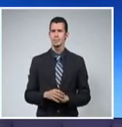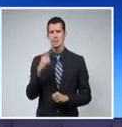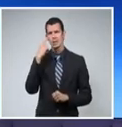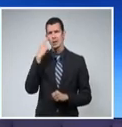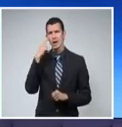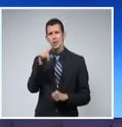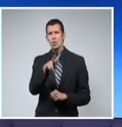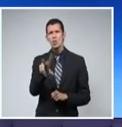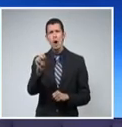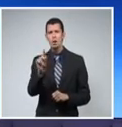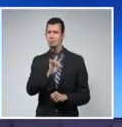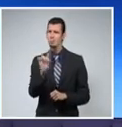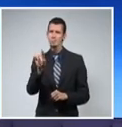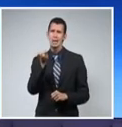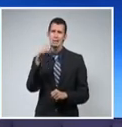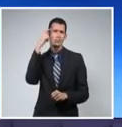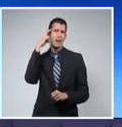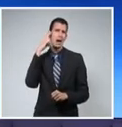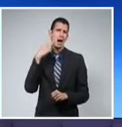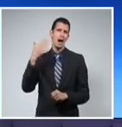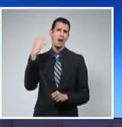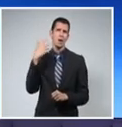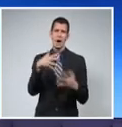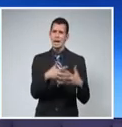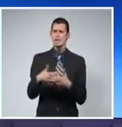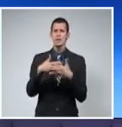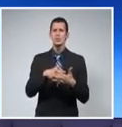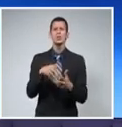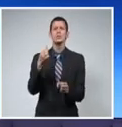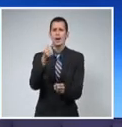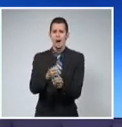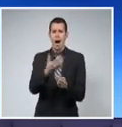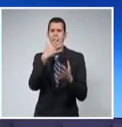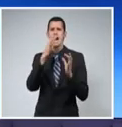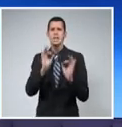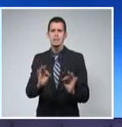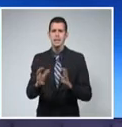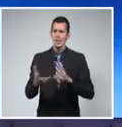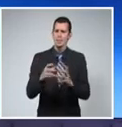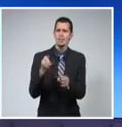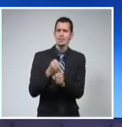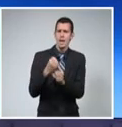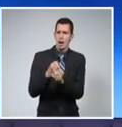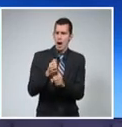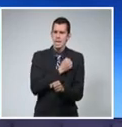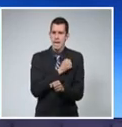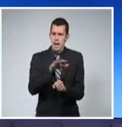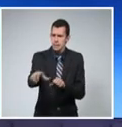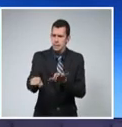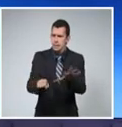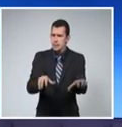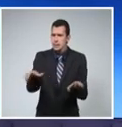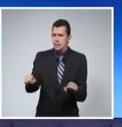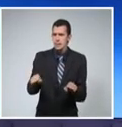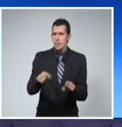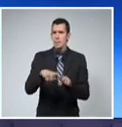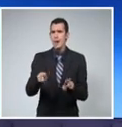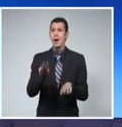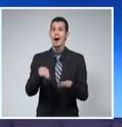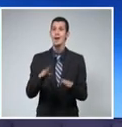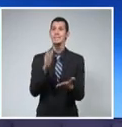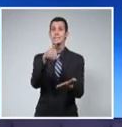probado en Libia, en Nicaragua, en Venezuela. Artistas en el exilio, figuras que se utilizan desde discursos que son